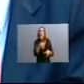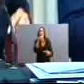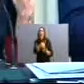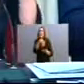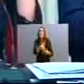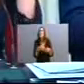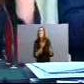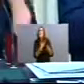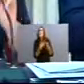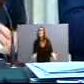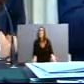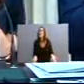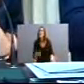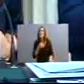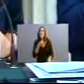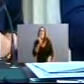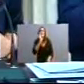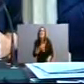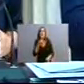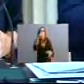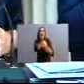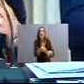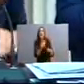quiero saber qué pasó adentro.